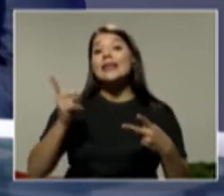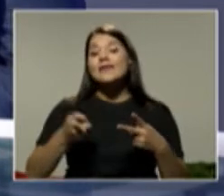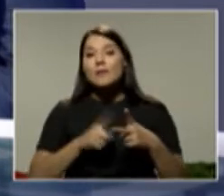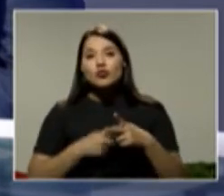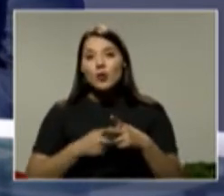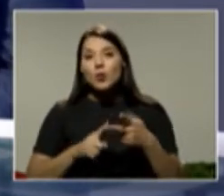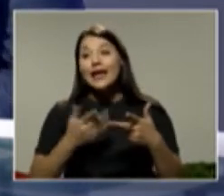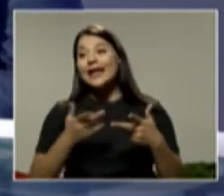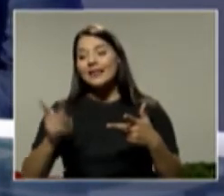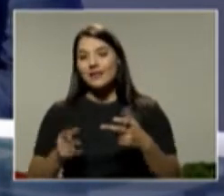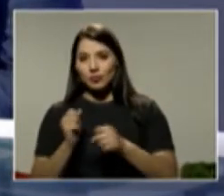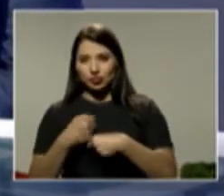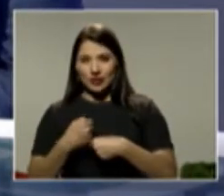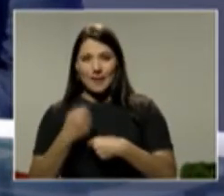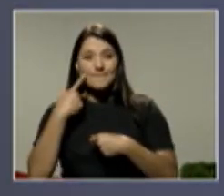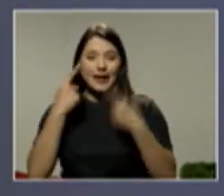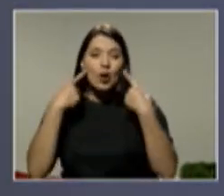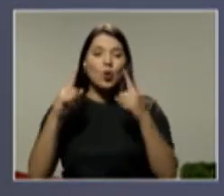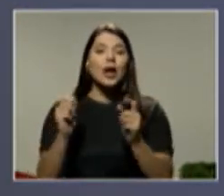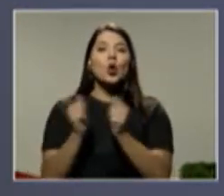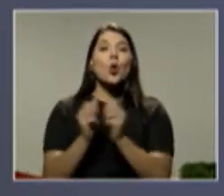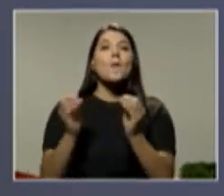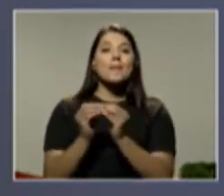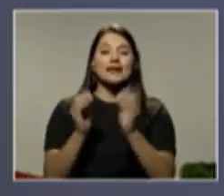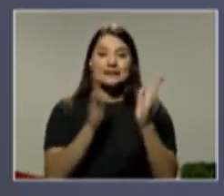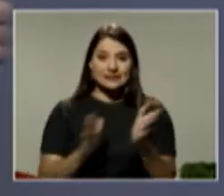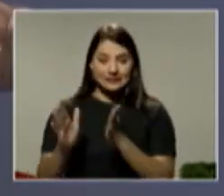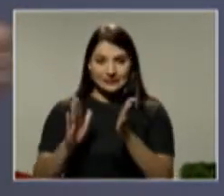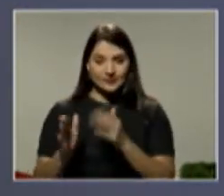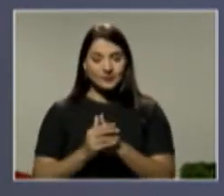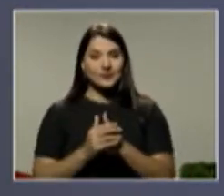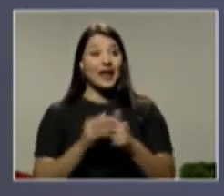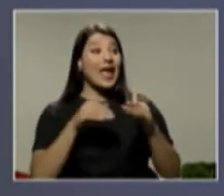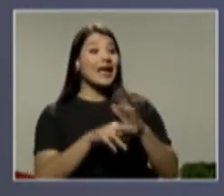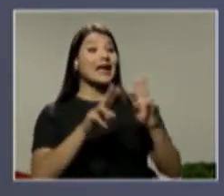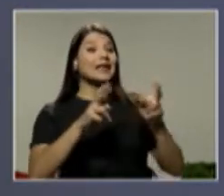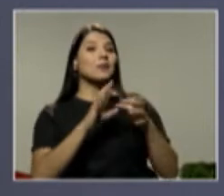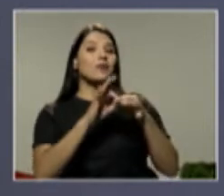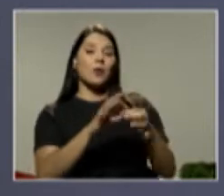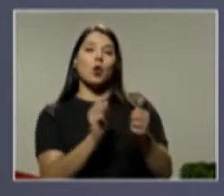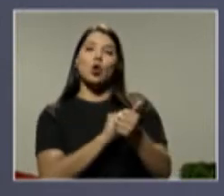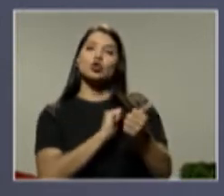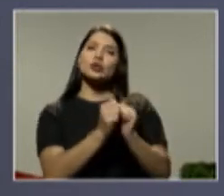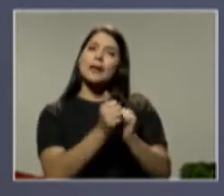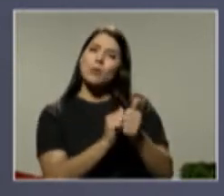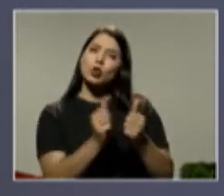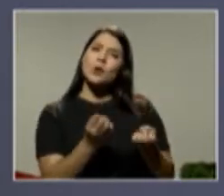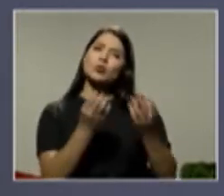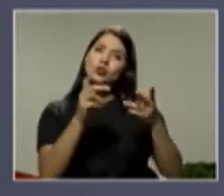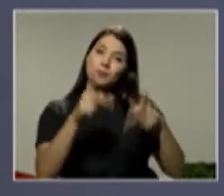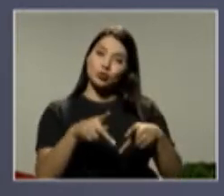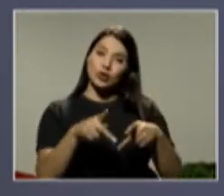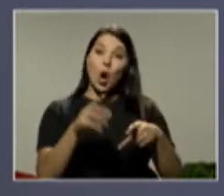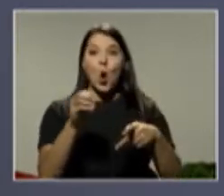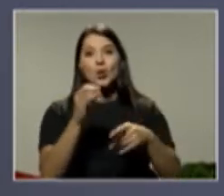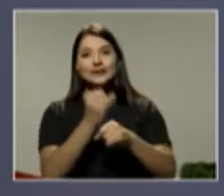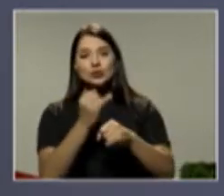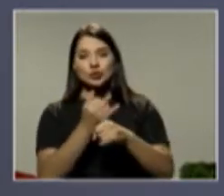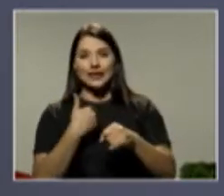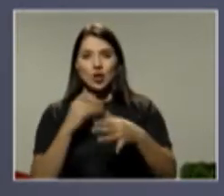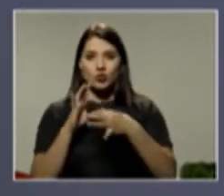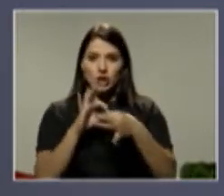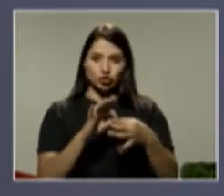manera planificada. En el tema de deporte confluyen un montón de actores, públicos, privados,